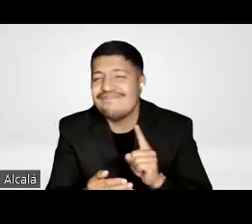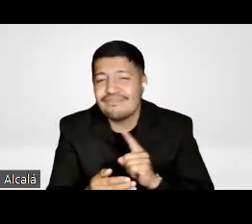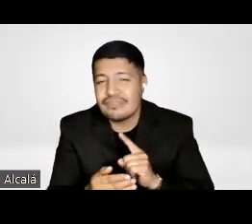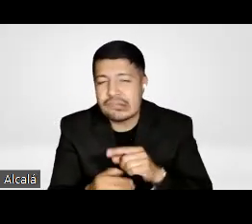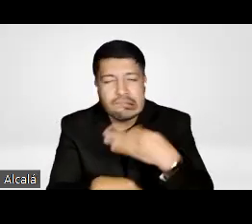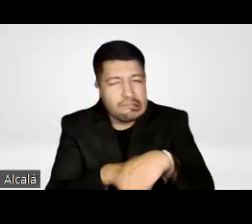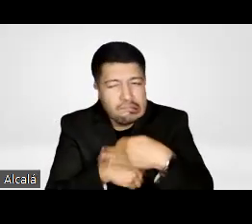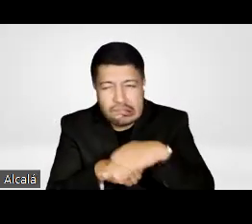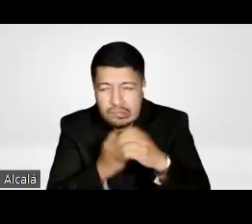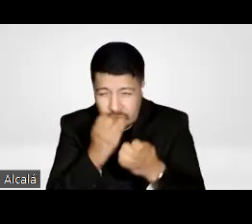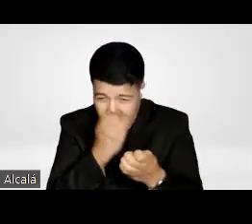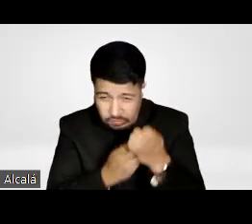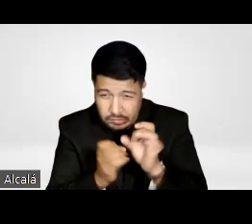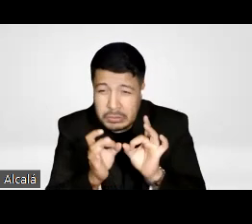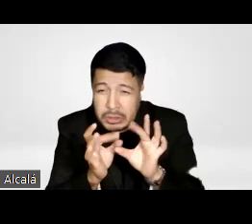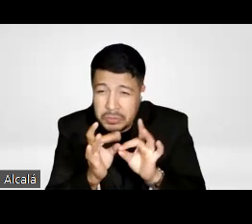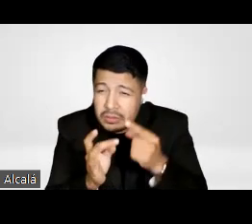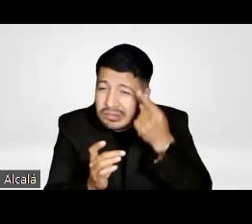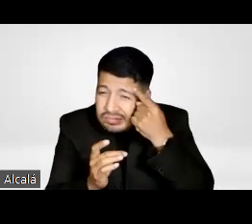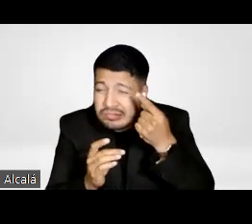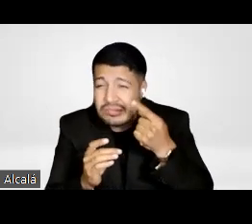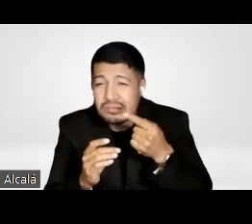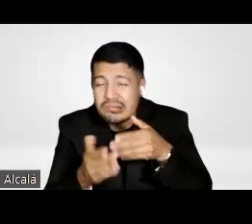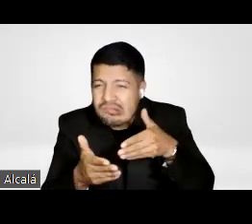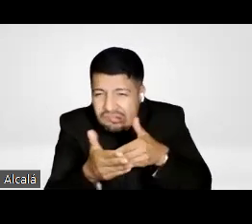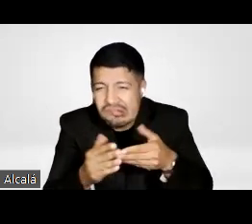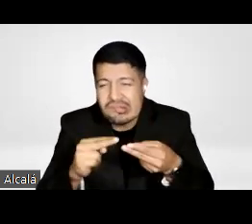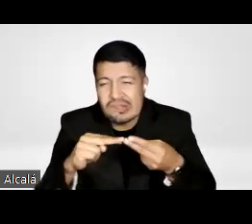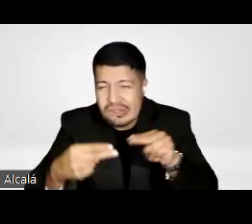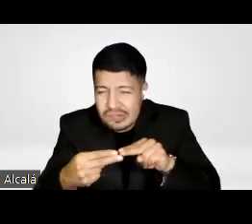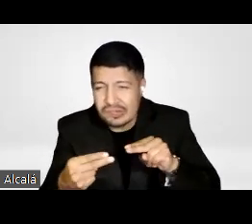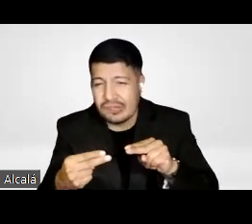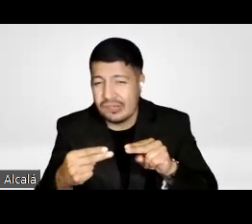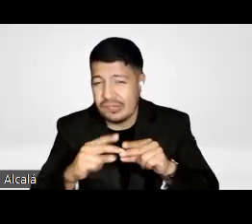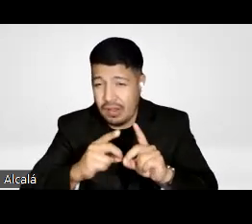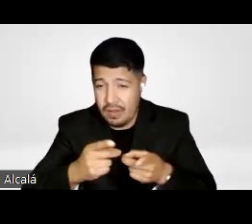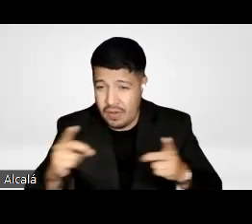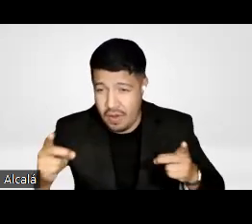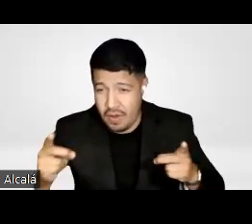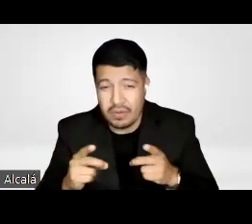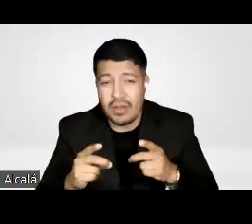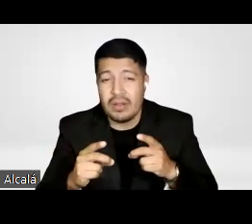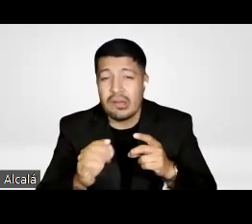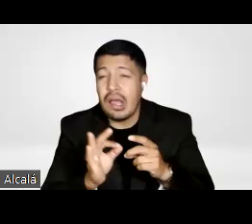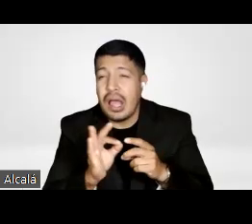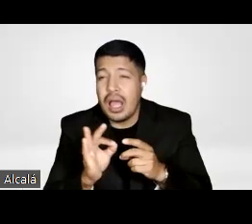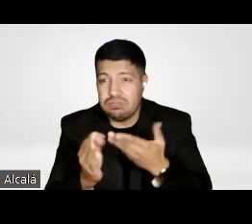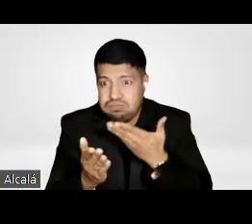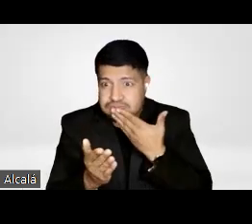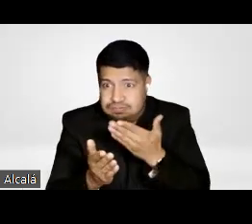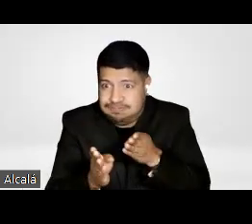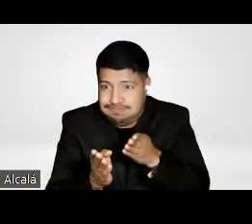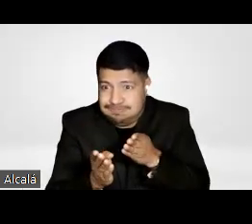para presentar alteraciones en el neurodesarrollo. Vamos a detectar las primeras manifestaciones o desviaciones del desarrollo